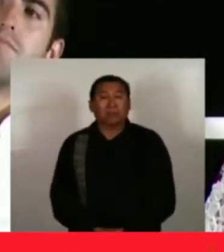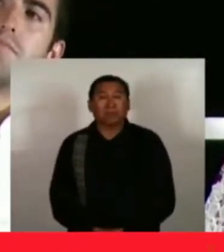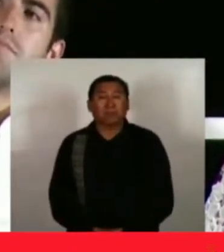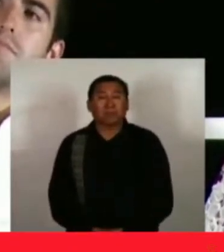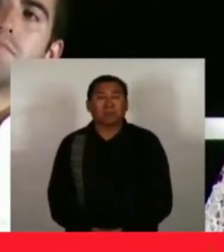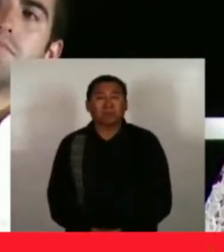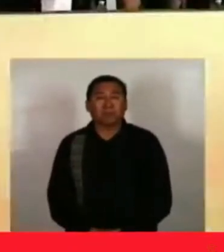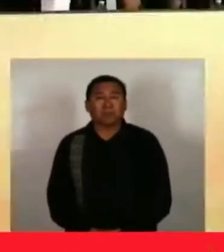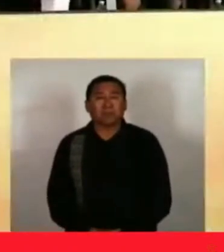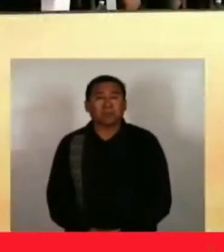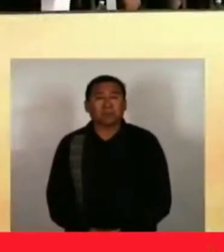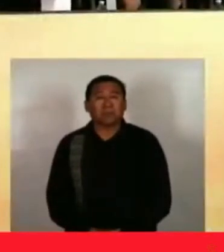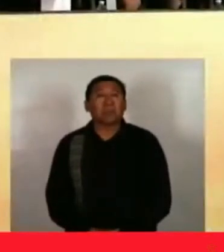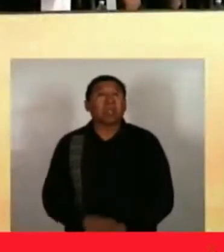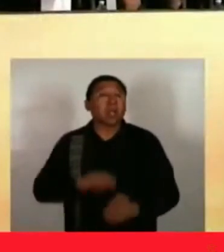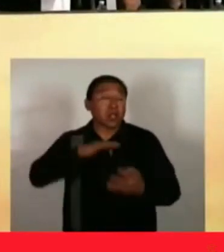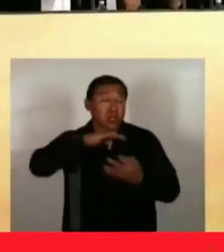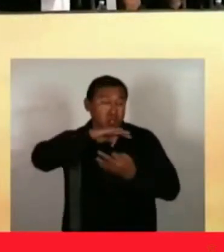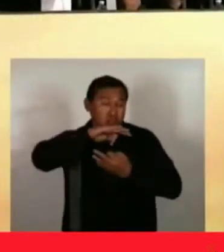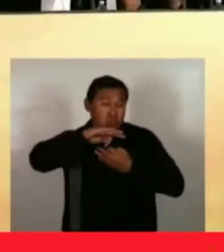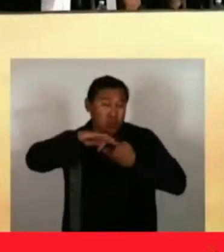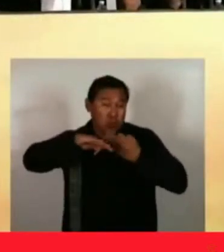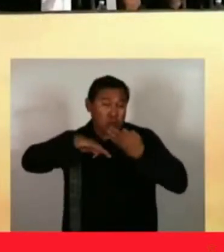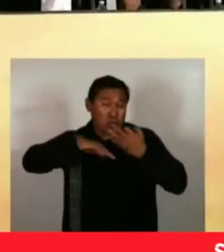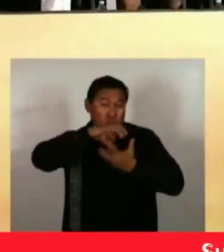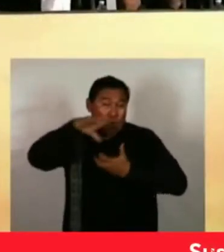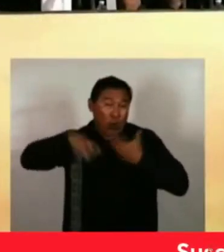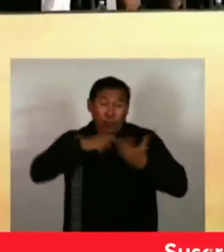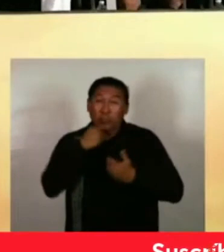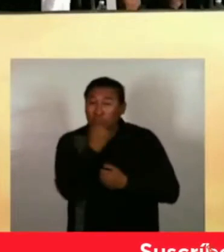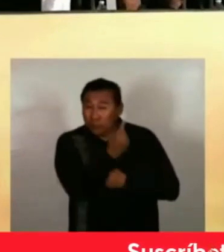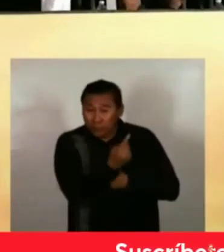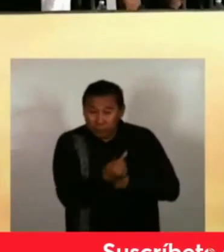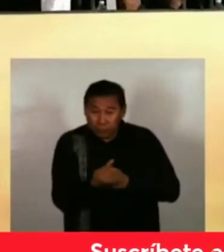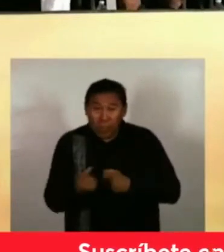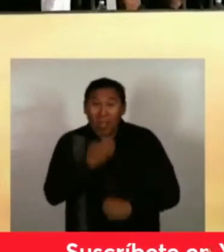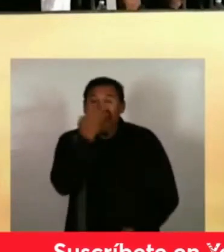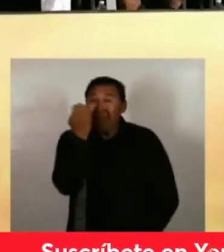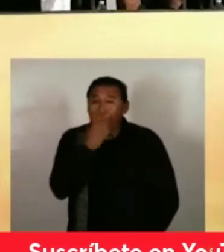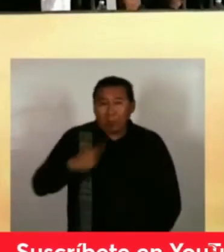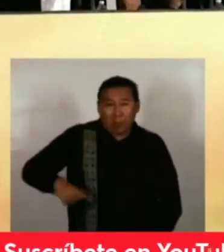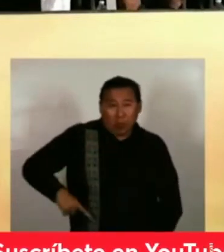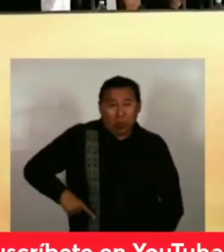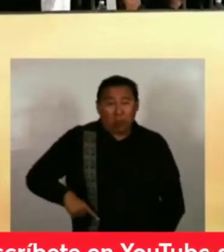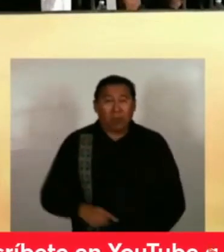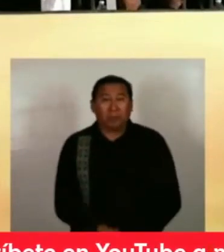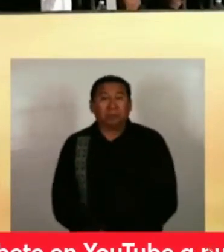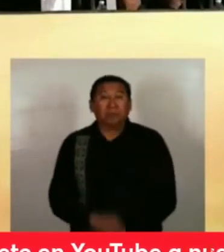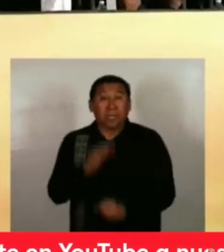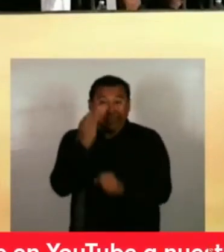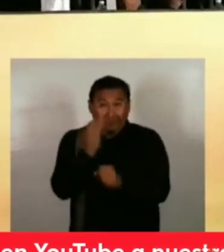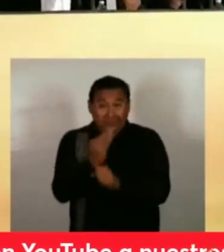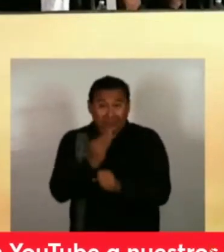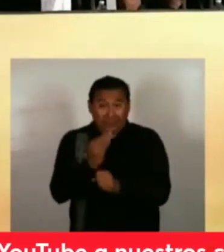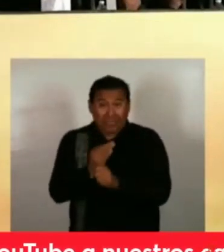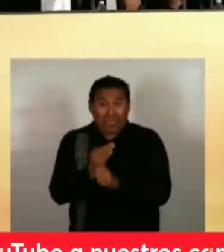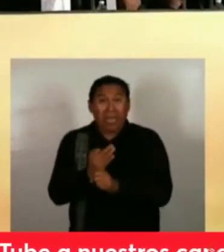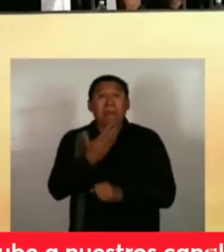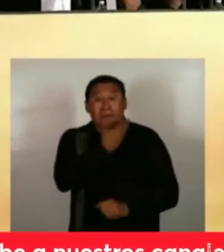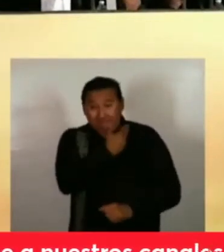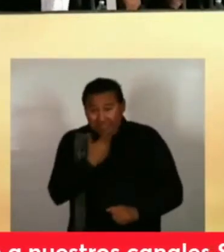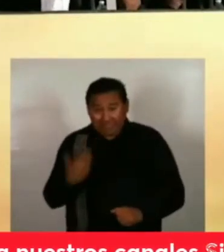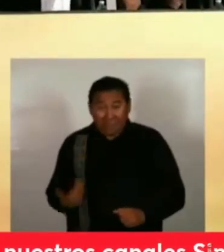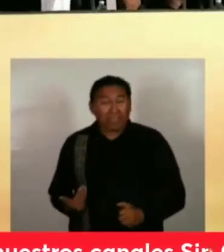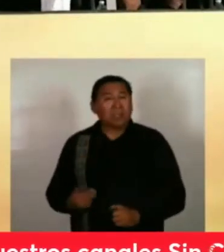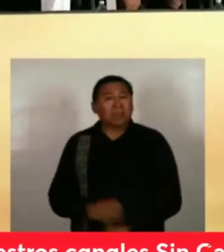le di beca a todos los niños y niñas que van a escuela pública. Y ahora que sea presidenta,